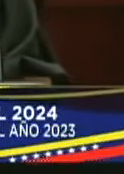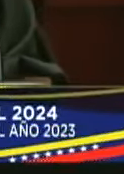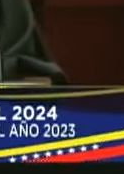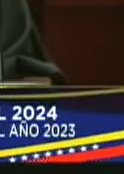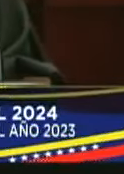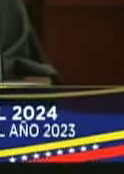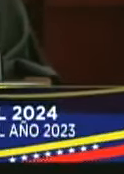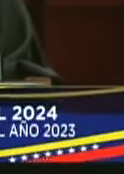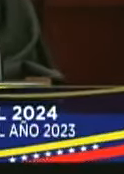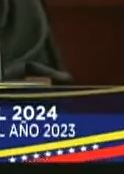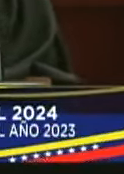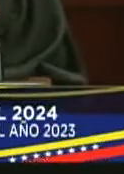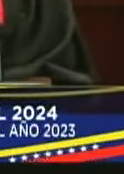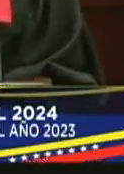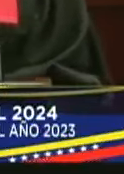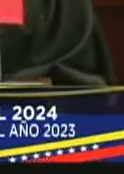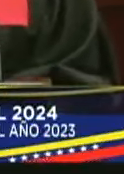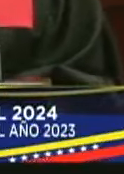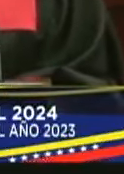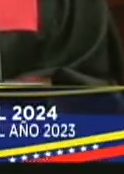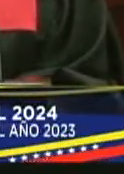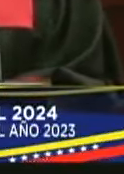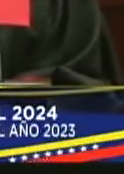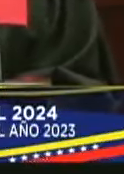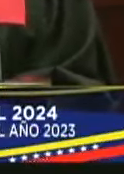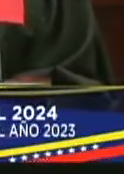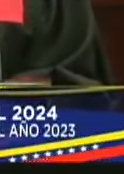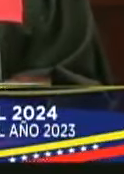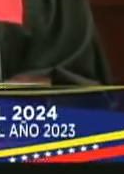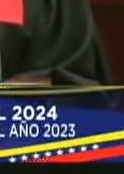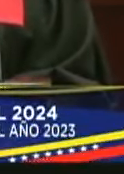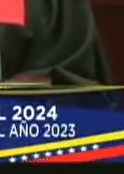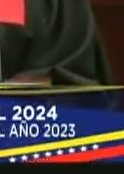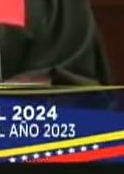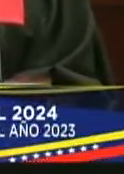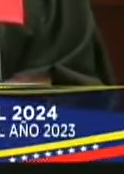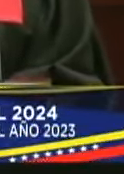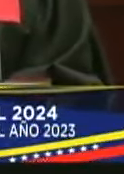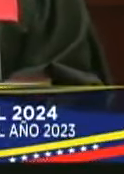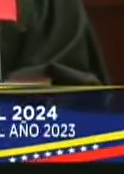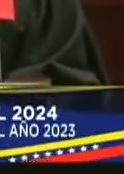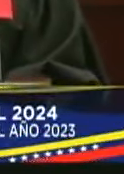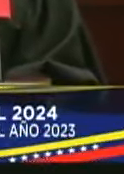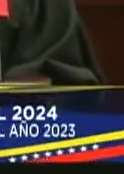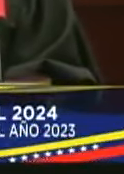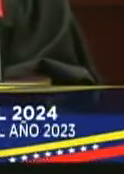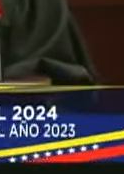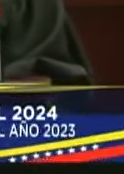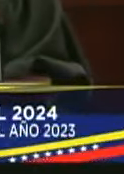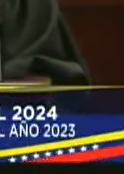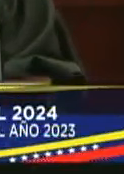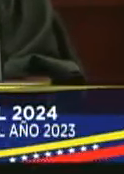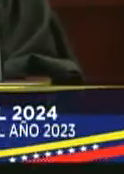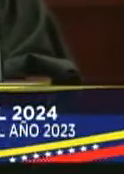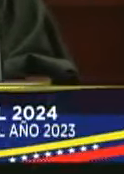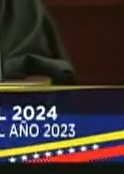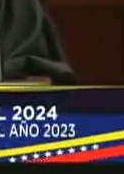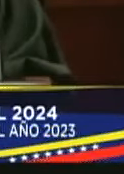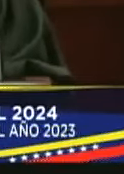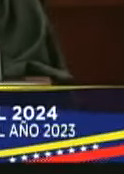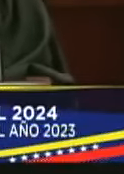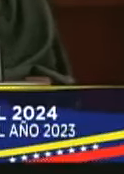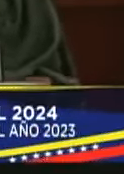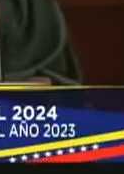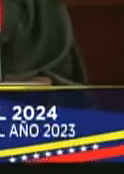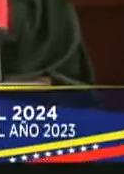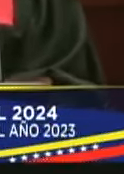países occidentales. En América Latina se imponen modelos políticos y económicos tutelados